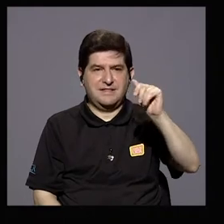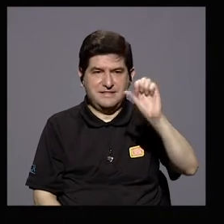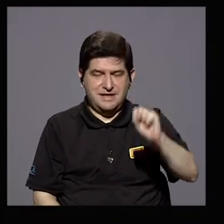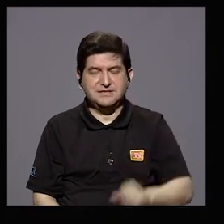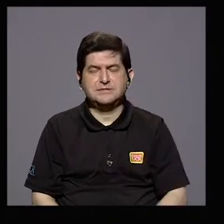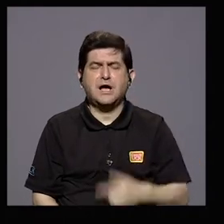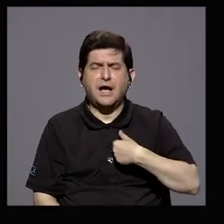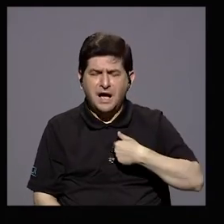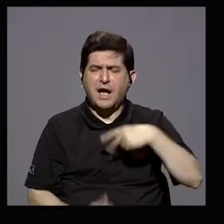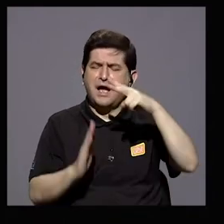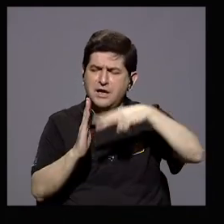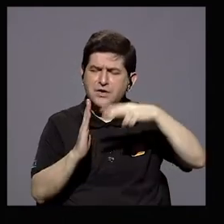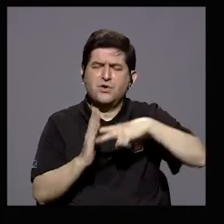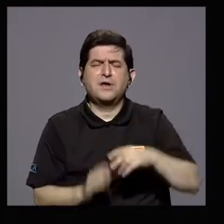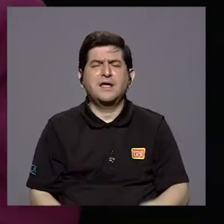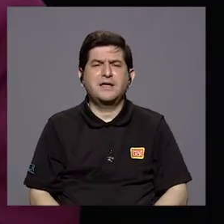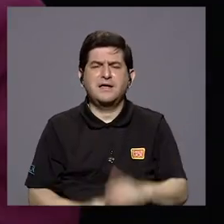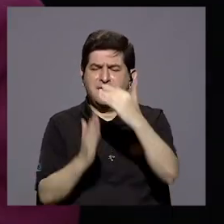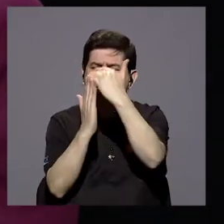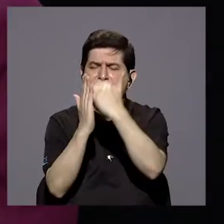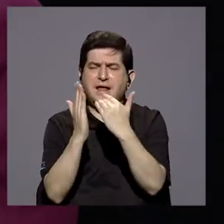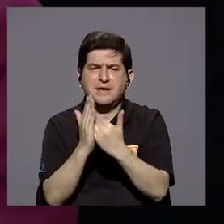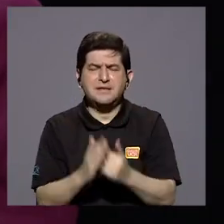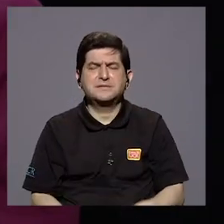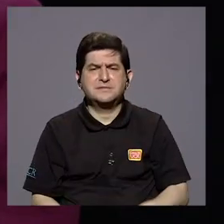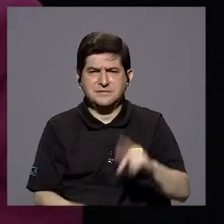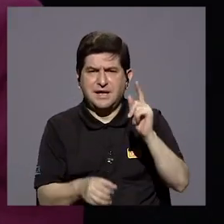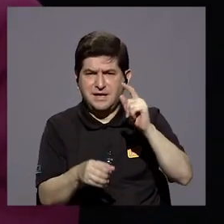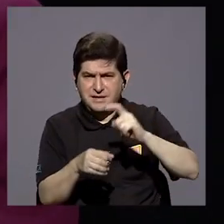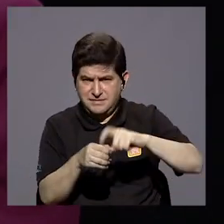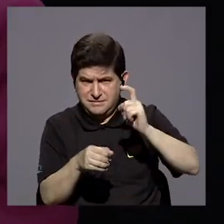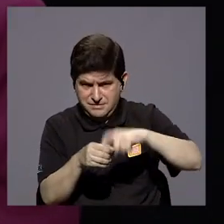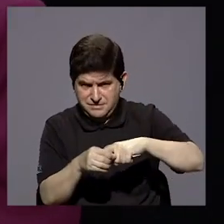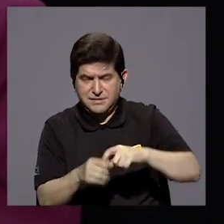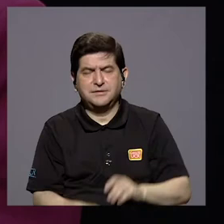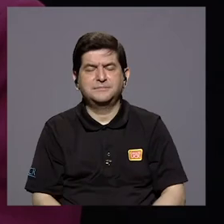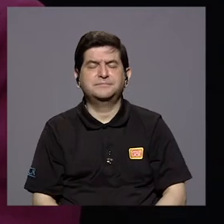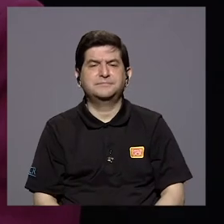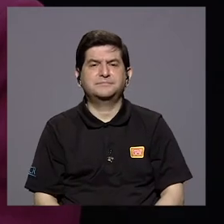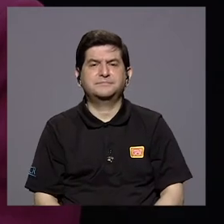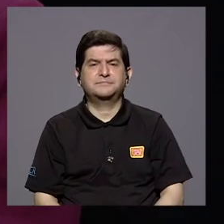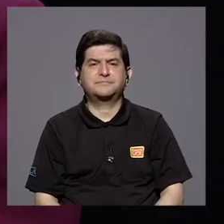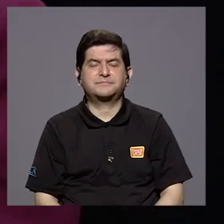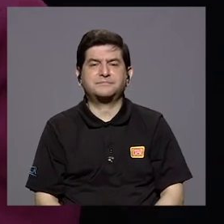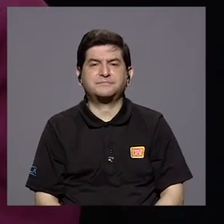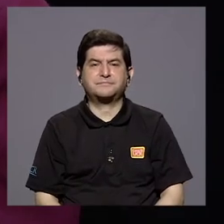inclusive la lista entonces, de asistencia suya. Entonces vea lo increíble, vea lo increíble.